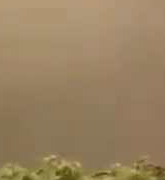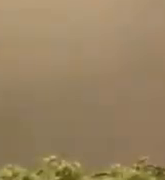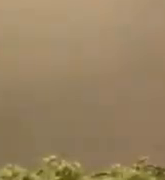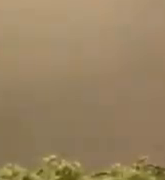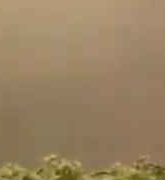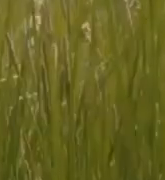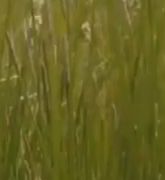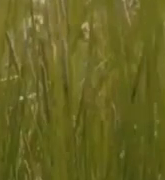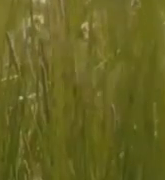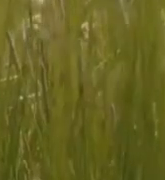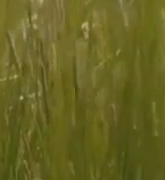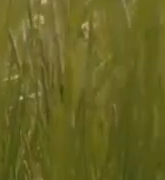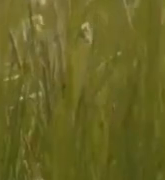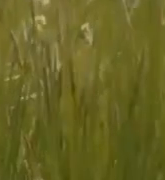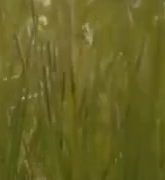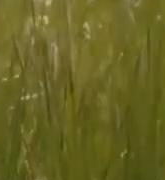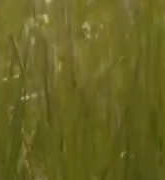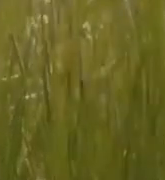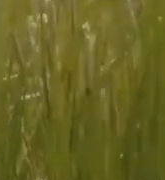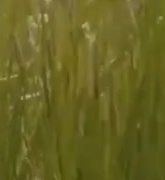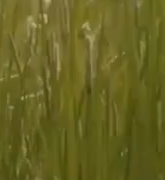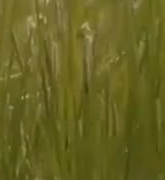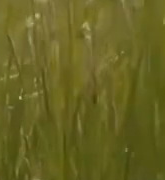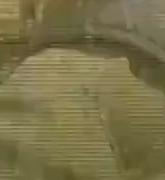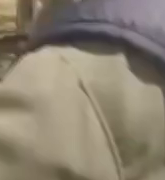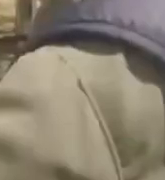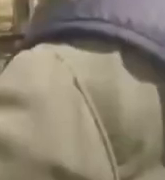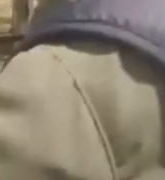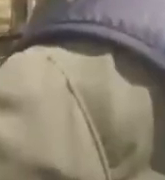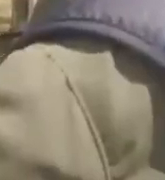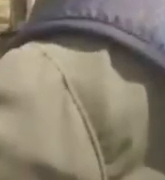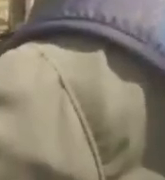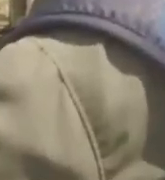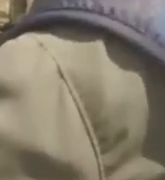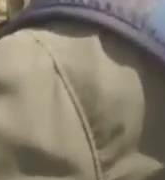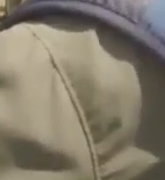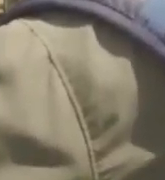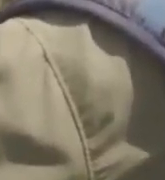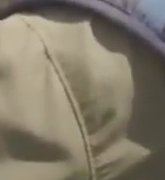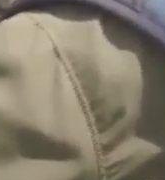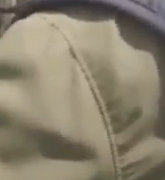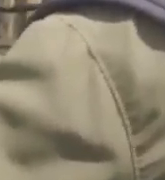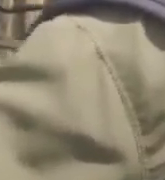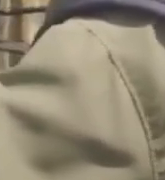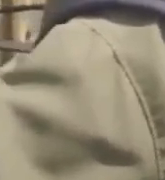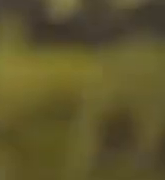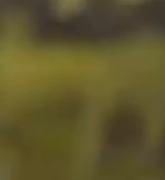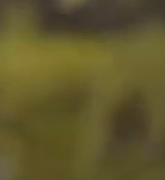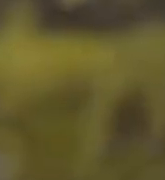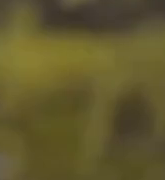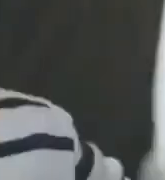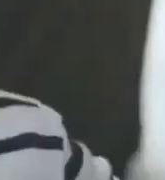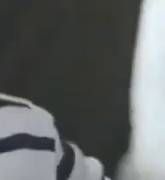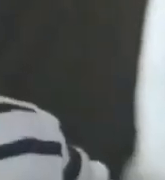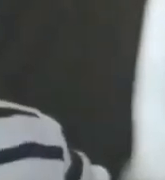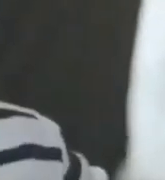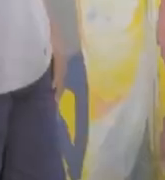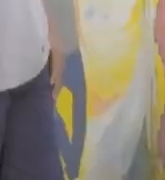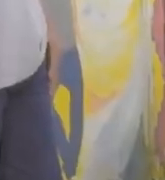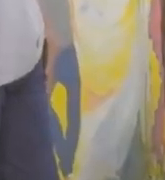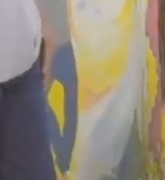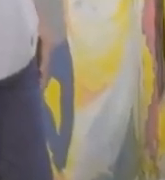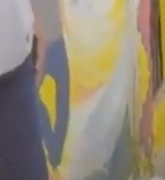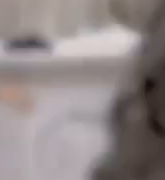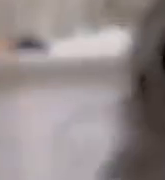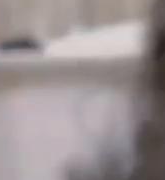environment and conservation of the birds and taking care of the